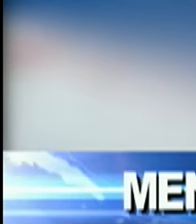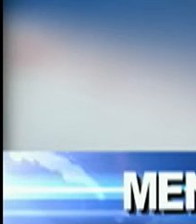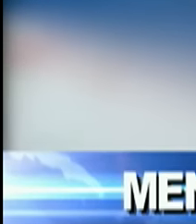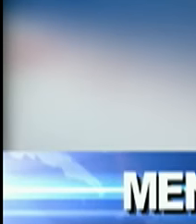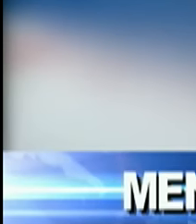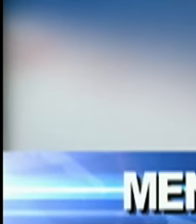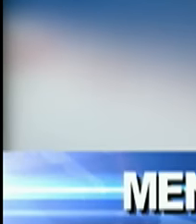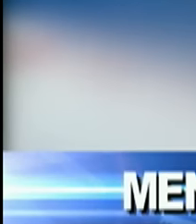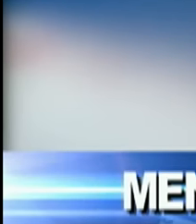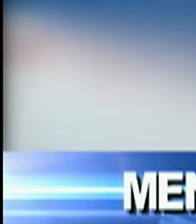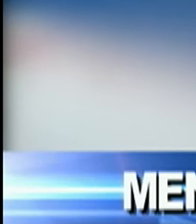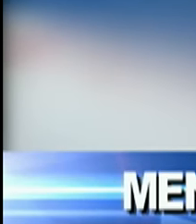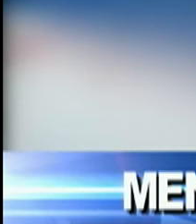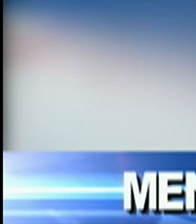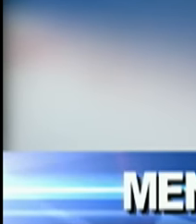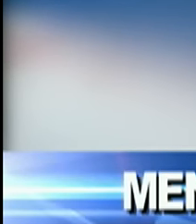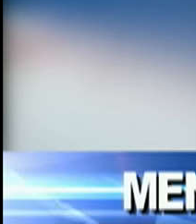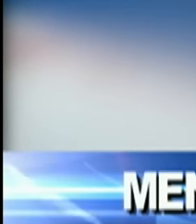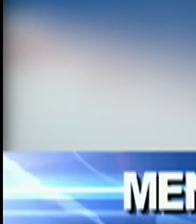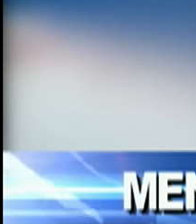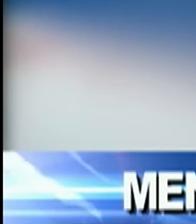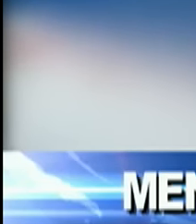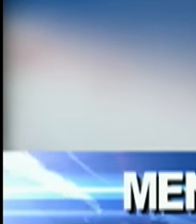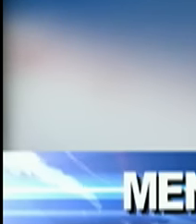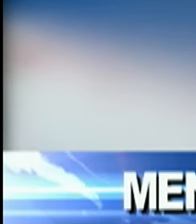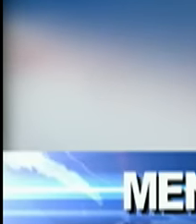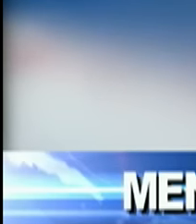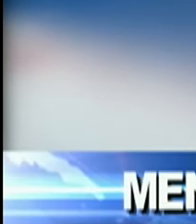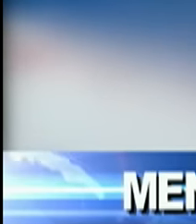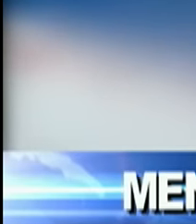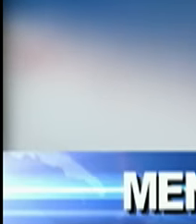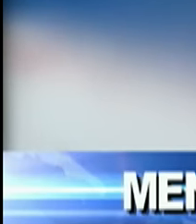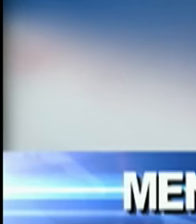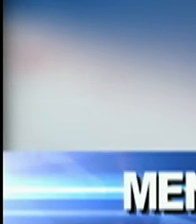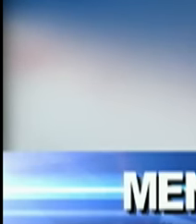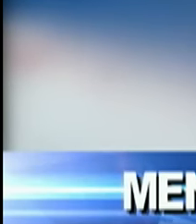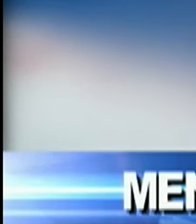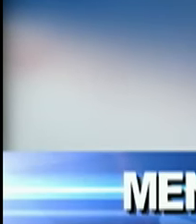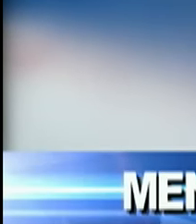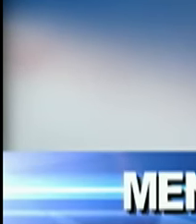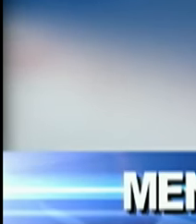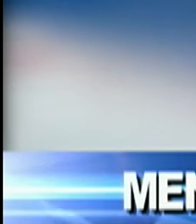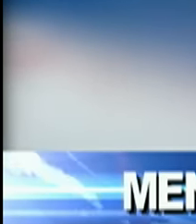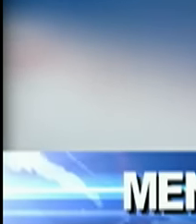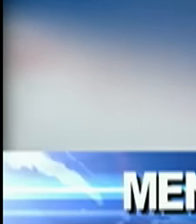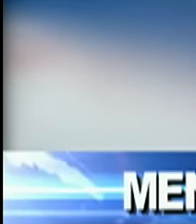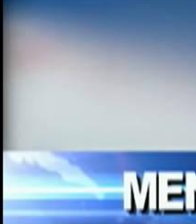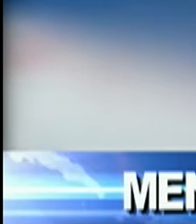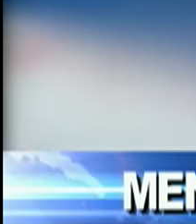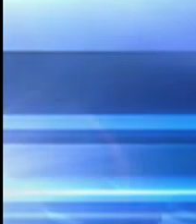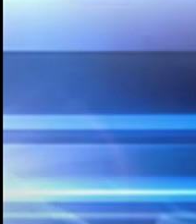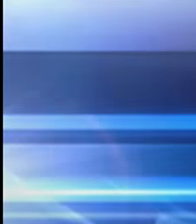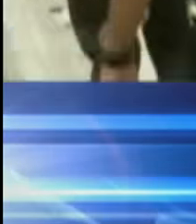sociales. Las autoridades ya identificaron al menor.